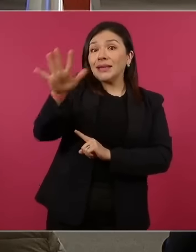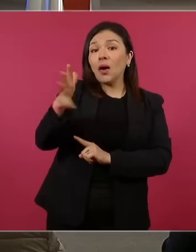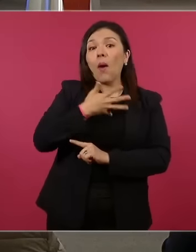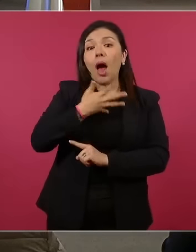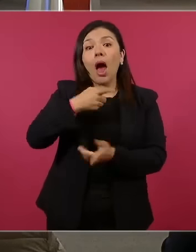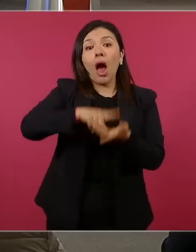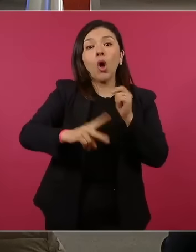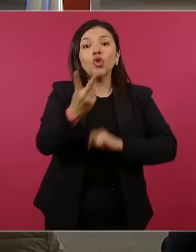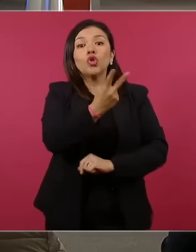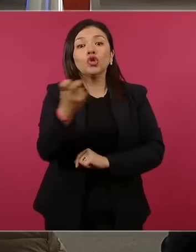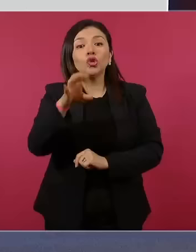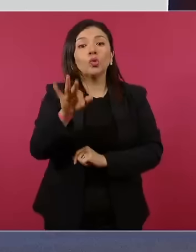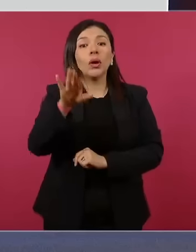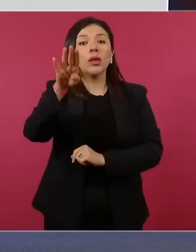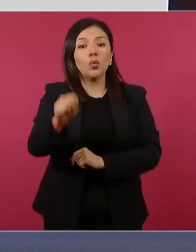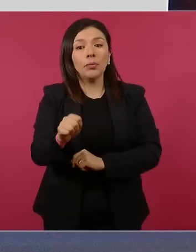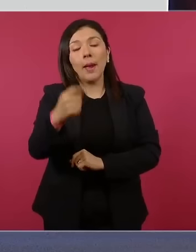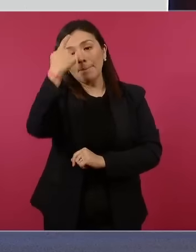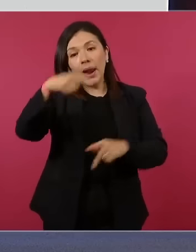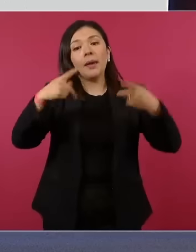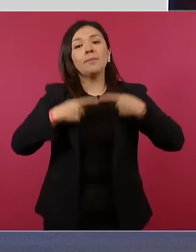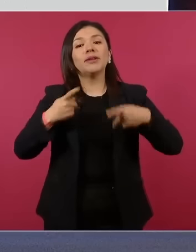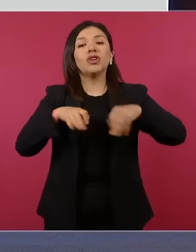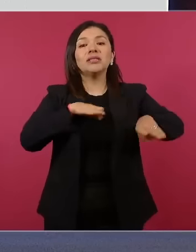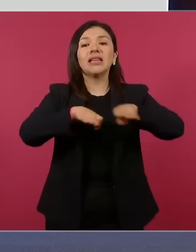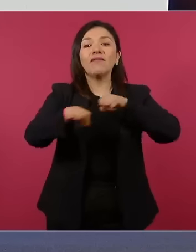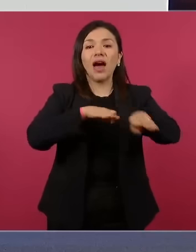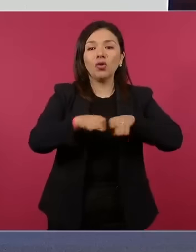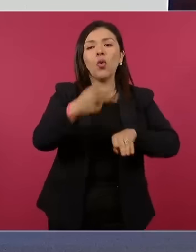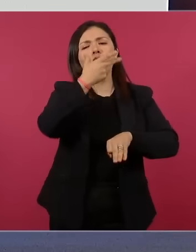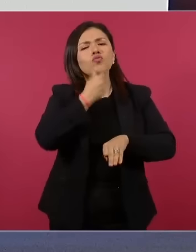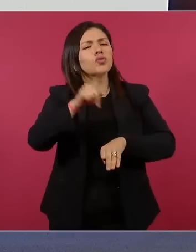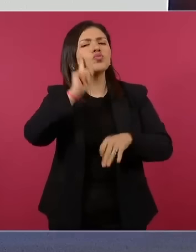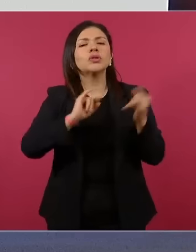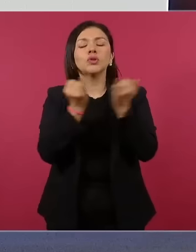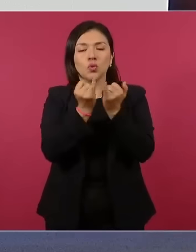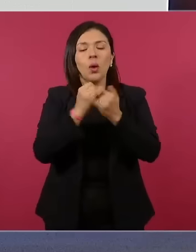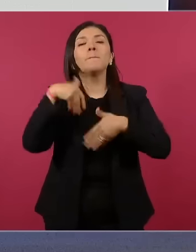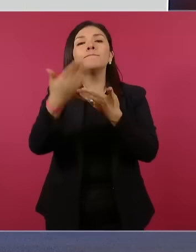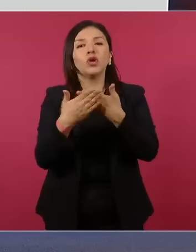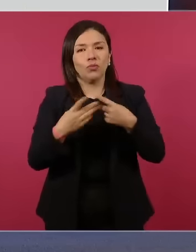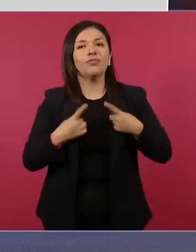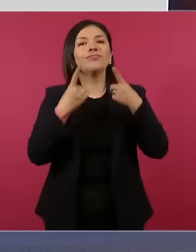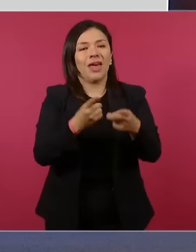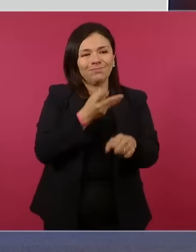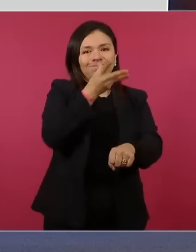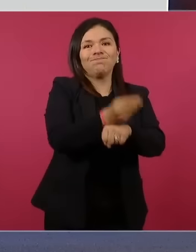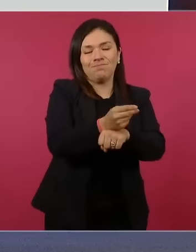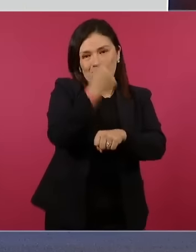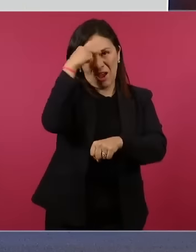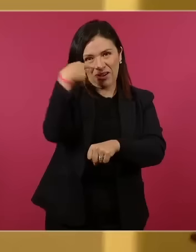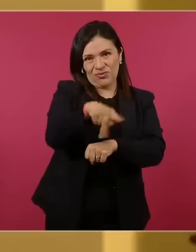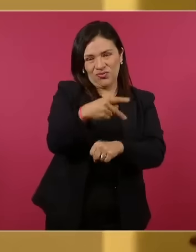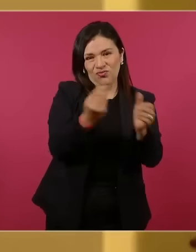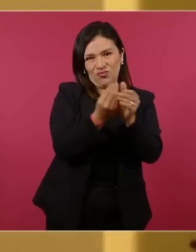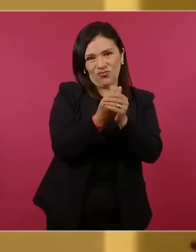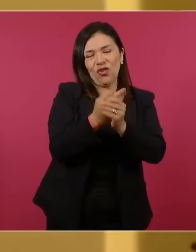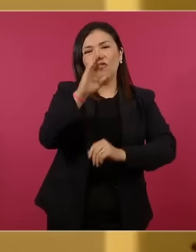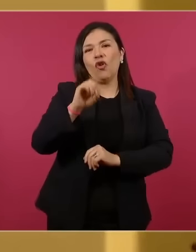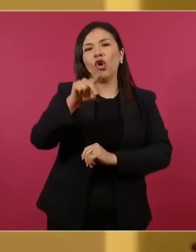hay 249 de trabajadoras y trabajadores que recibirán el complemento de este fondo de